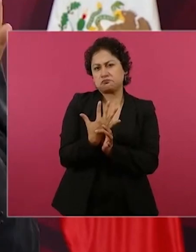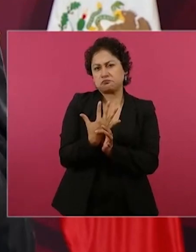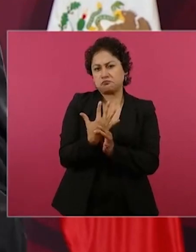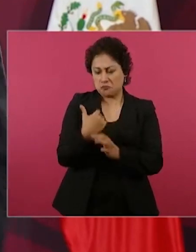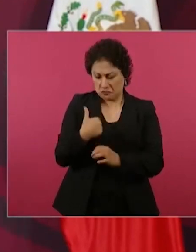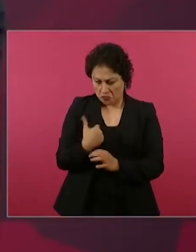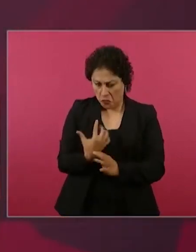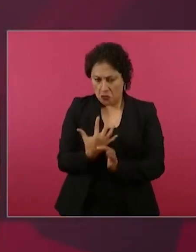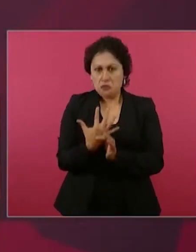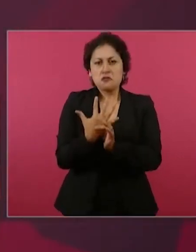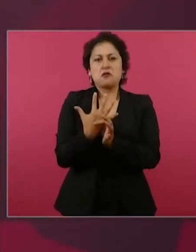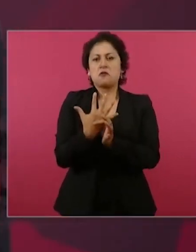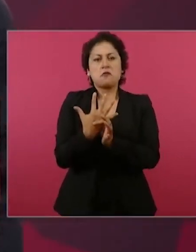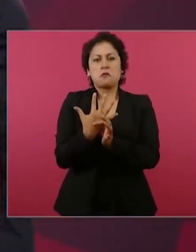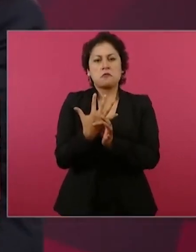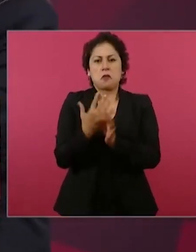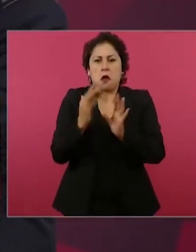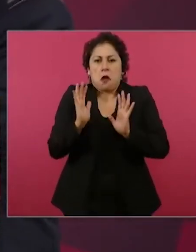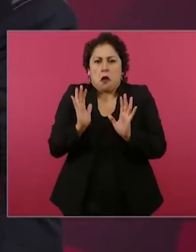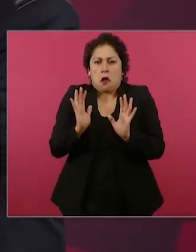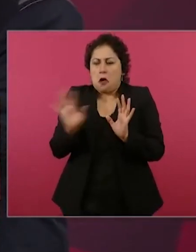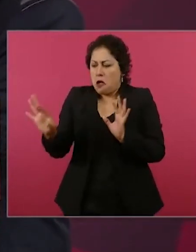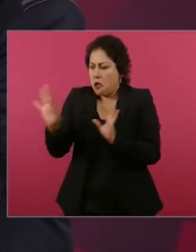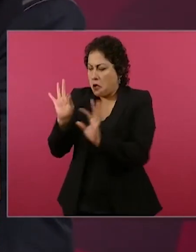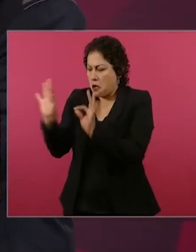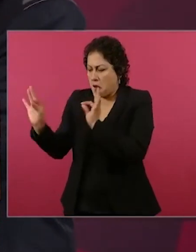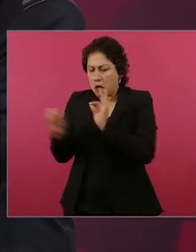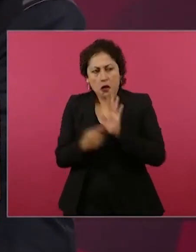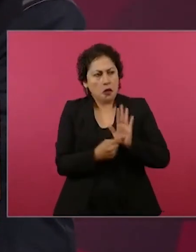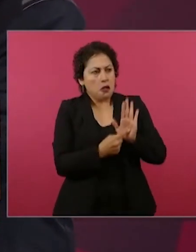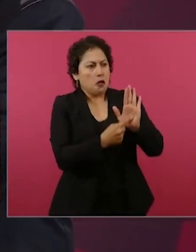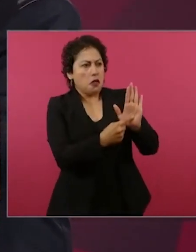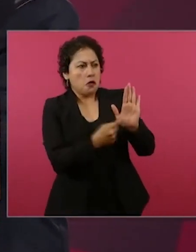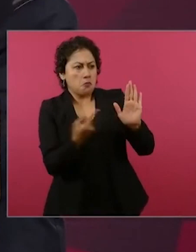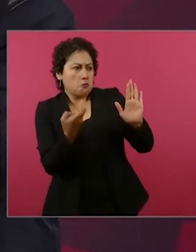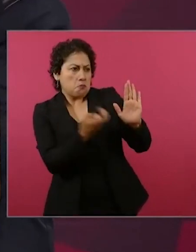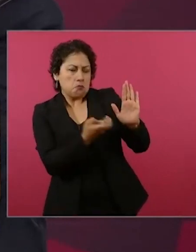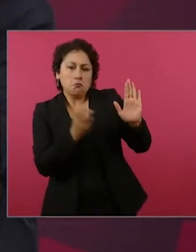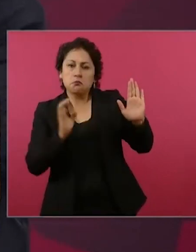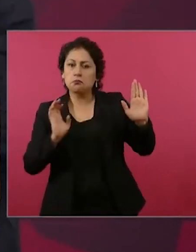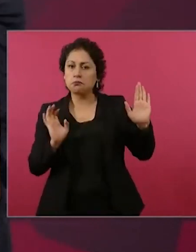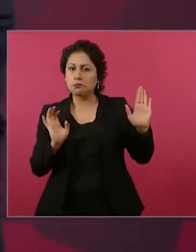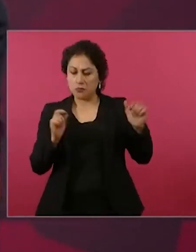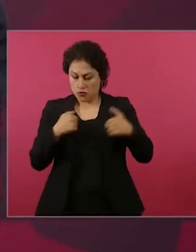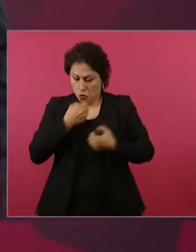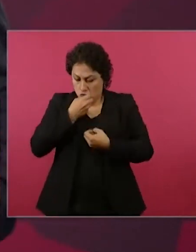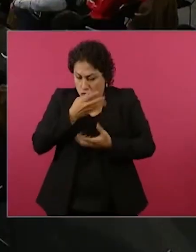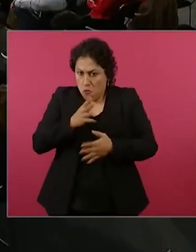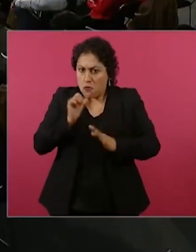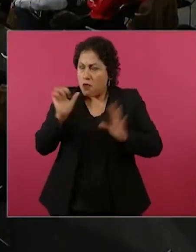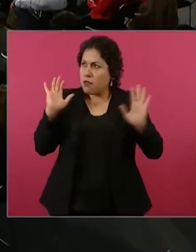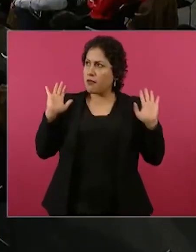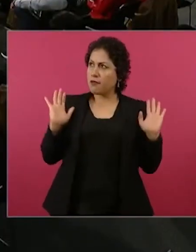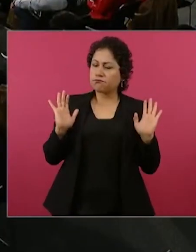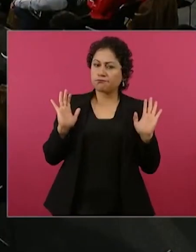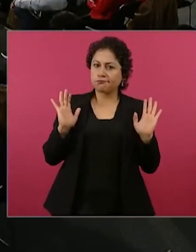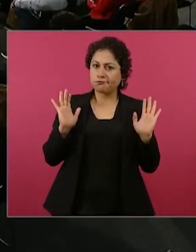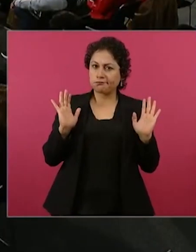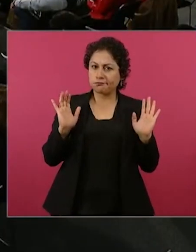no lo digo yo y nada más lo ponemos aquí Sí o sea de lo que dicen